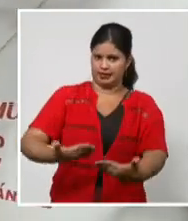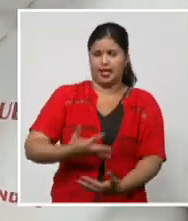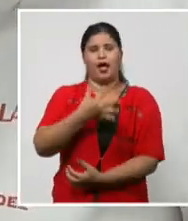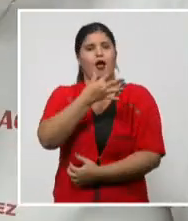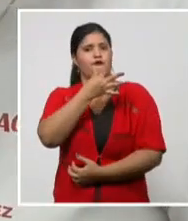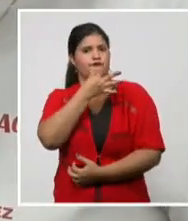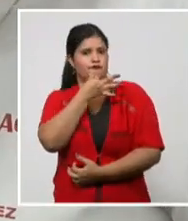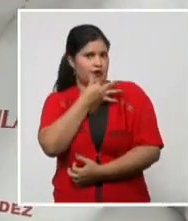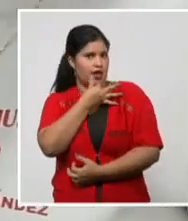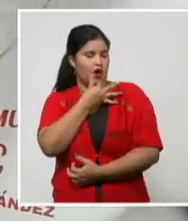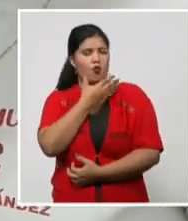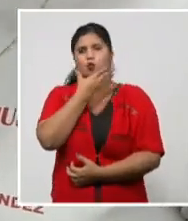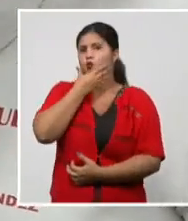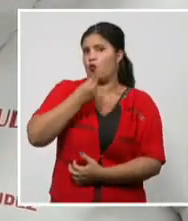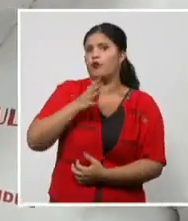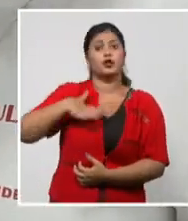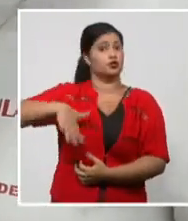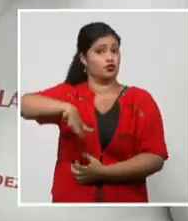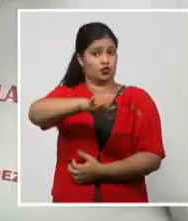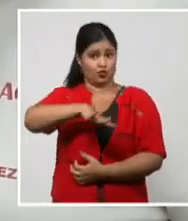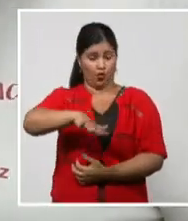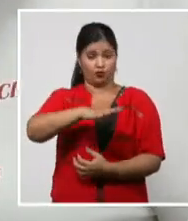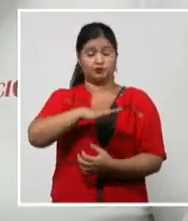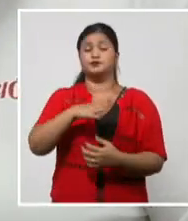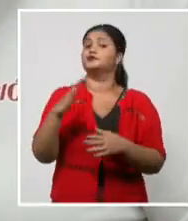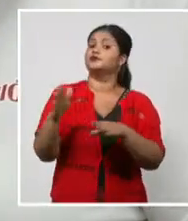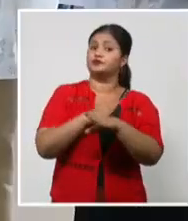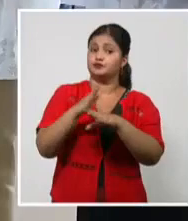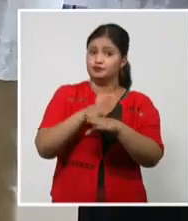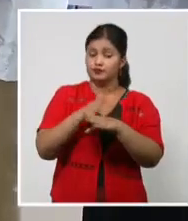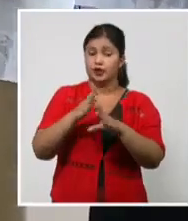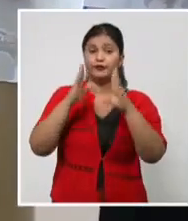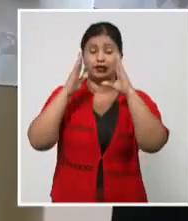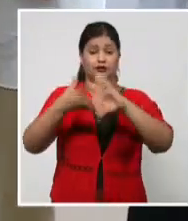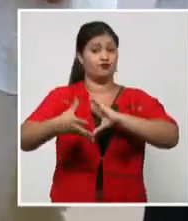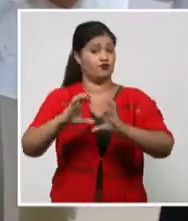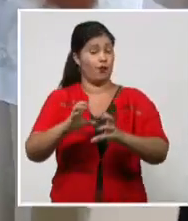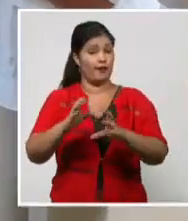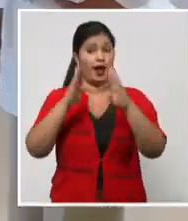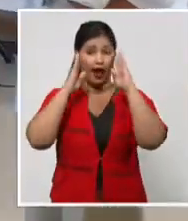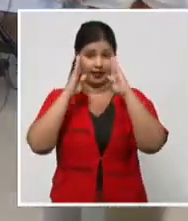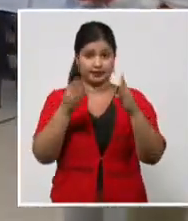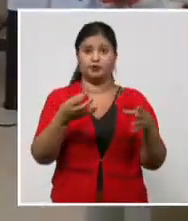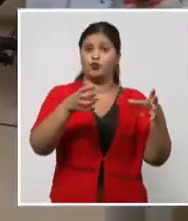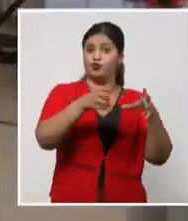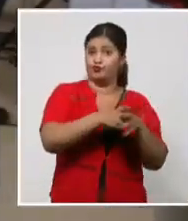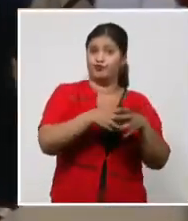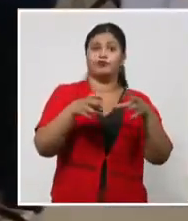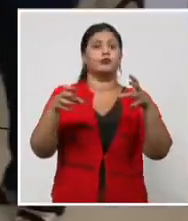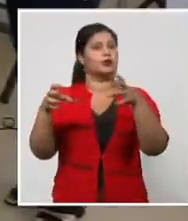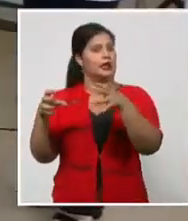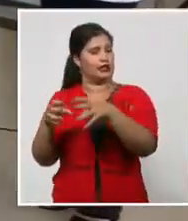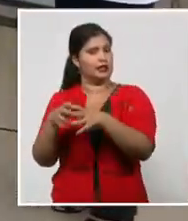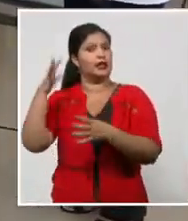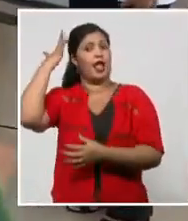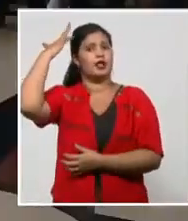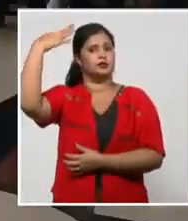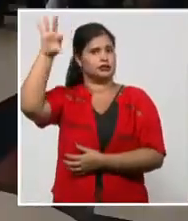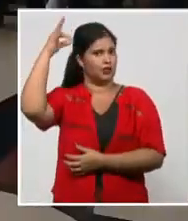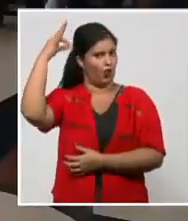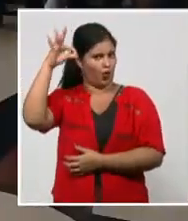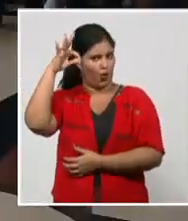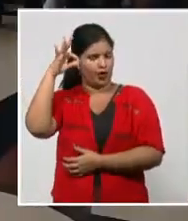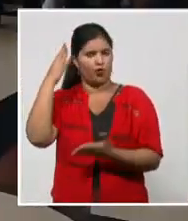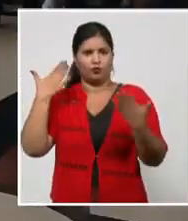incluso dos perfiles el perfil de trauma y el perfil cardiólogo reconocimiento especial recibieron los médicos y personal